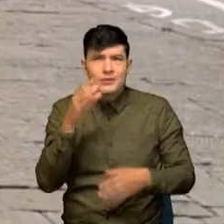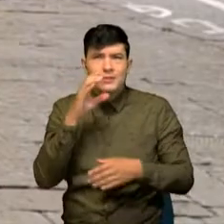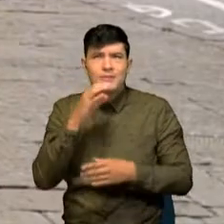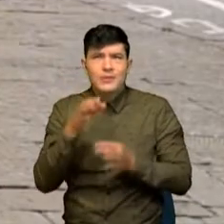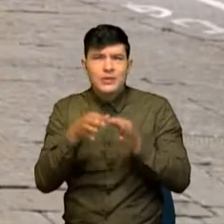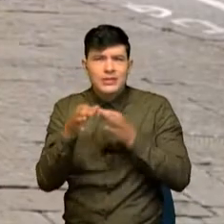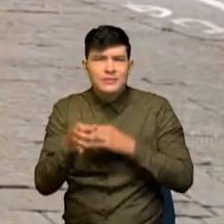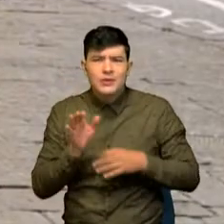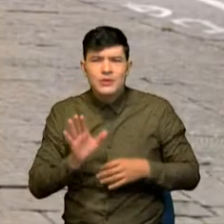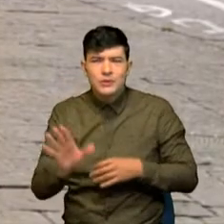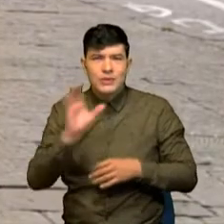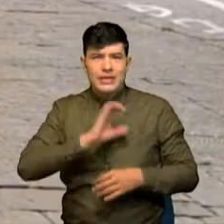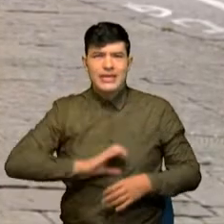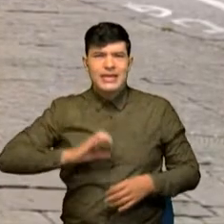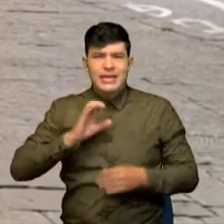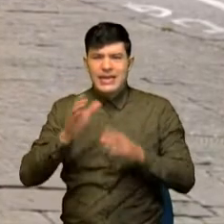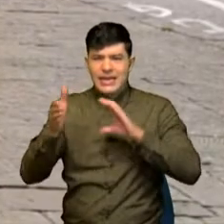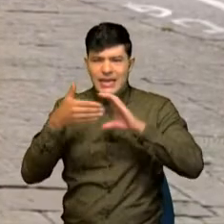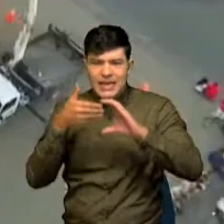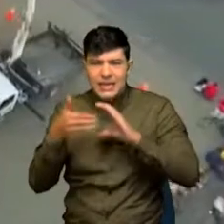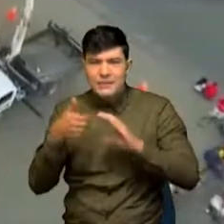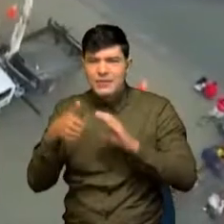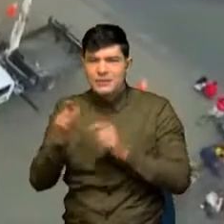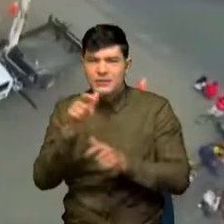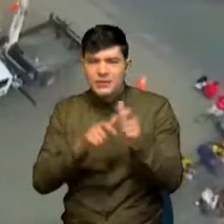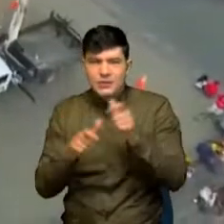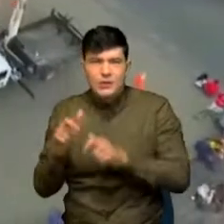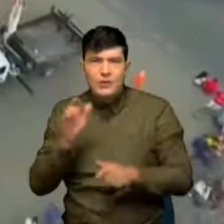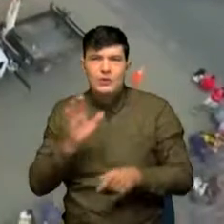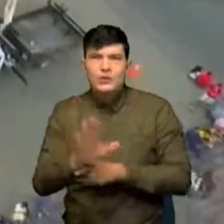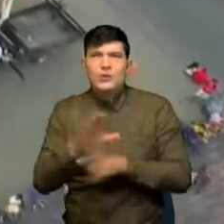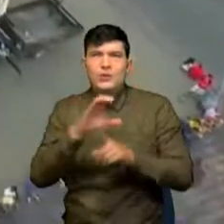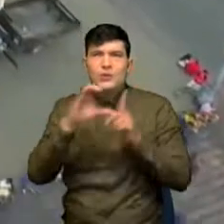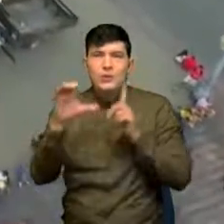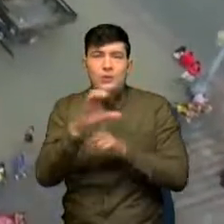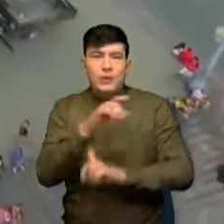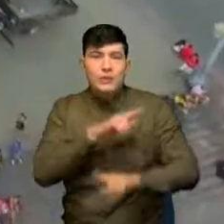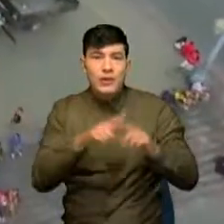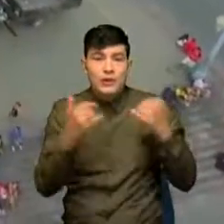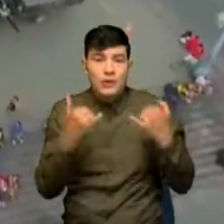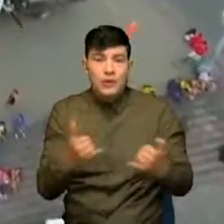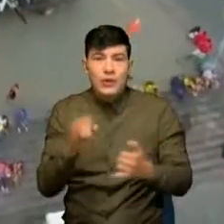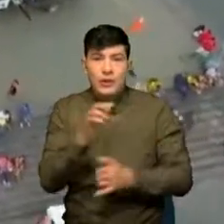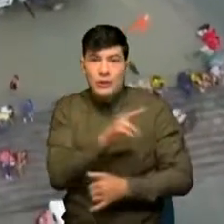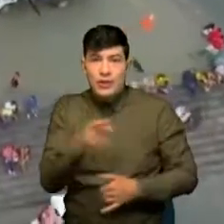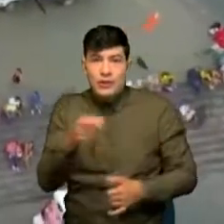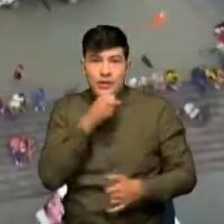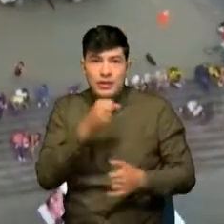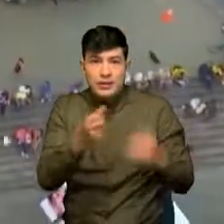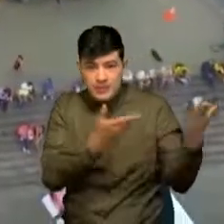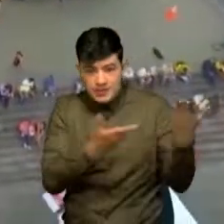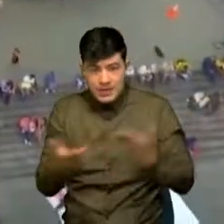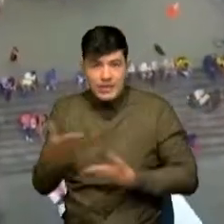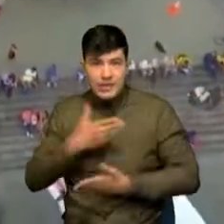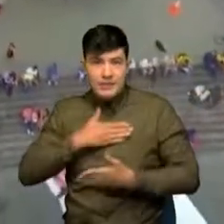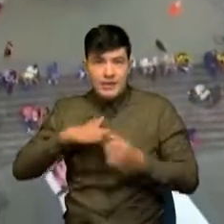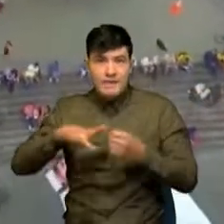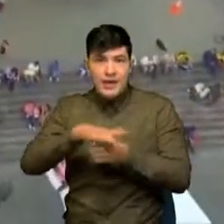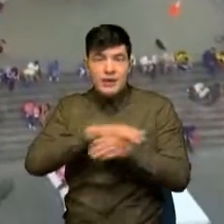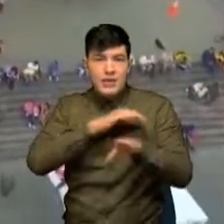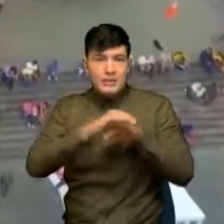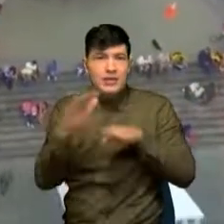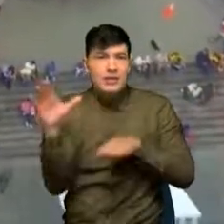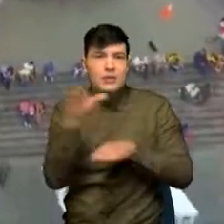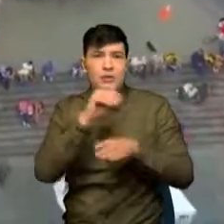su clima, su gente y su cultura. Hoy Oriente Noticias les da la bienvenida a mi barrio e invita a toda la comunidad